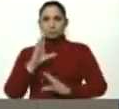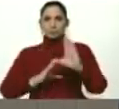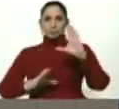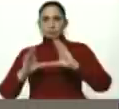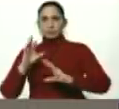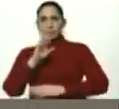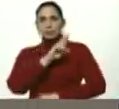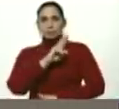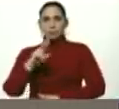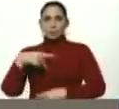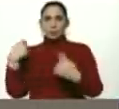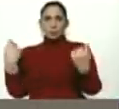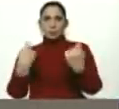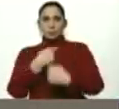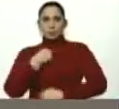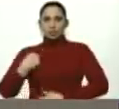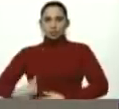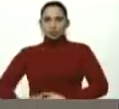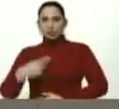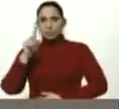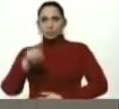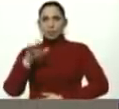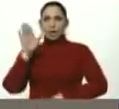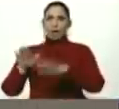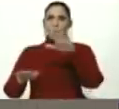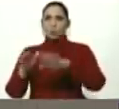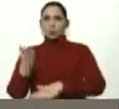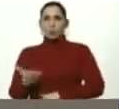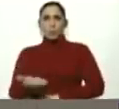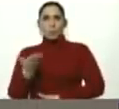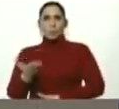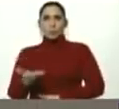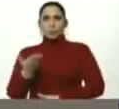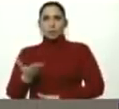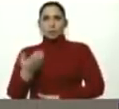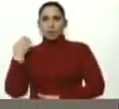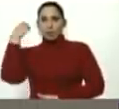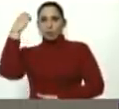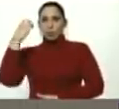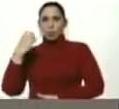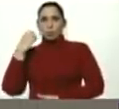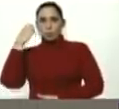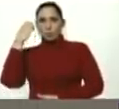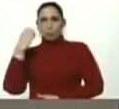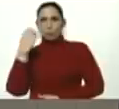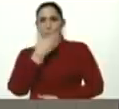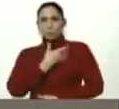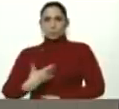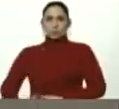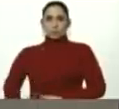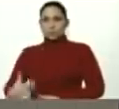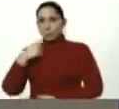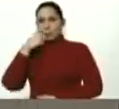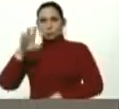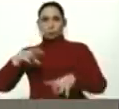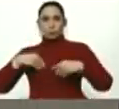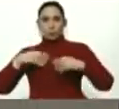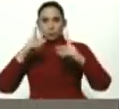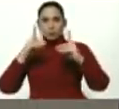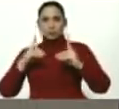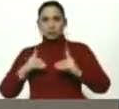República Popular China y algunos muy importantes de Europa, el presidente Maduro tomó la decisión